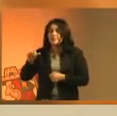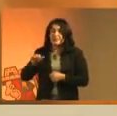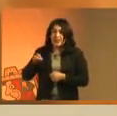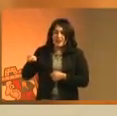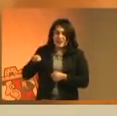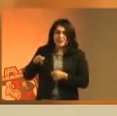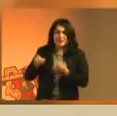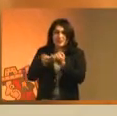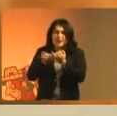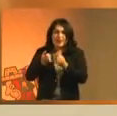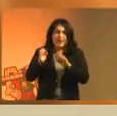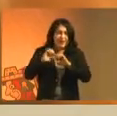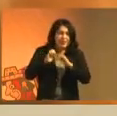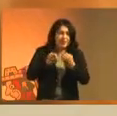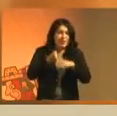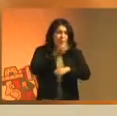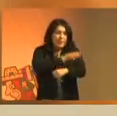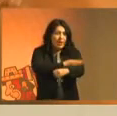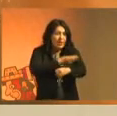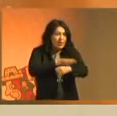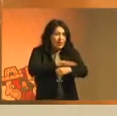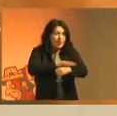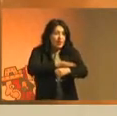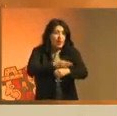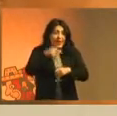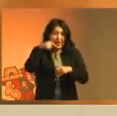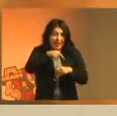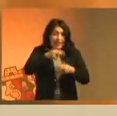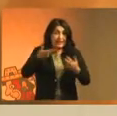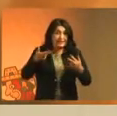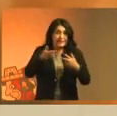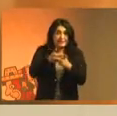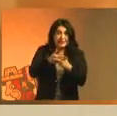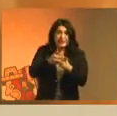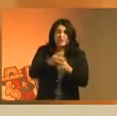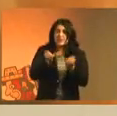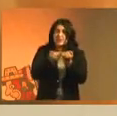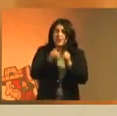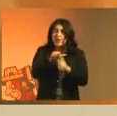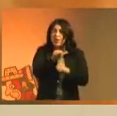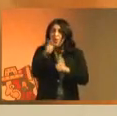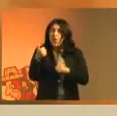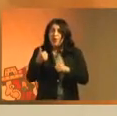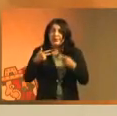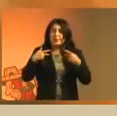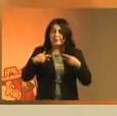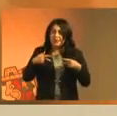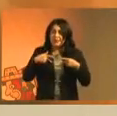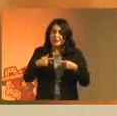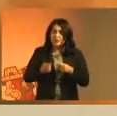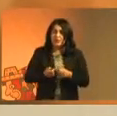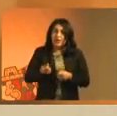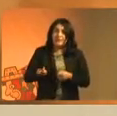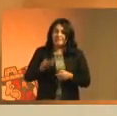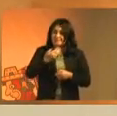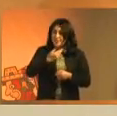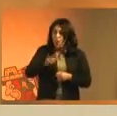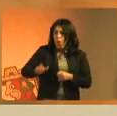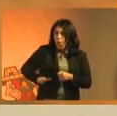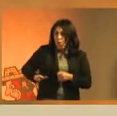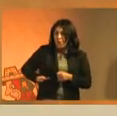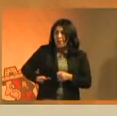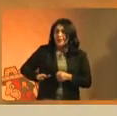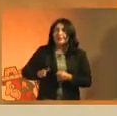enemigos de madera cuando madero está asesinado y entre otro personaje llega la al gobierno así sea de